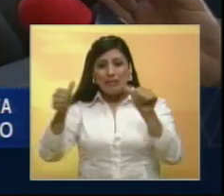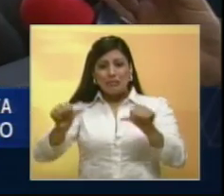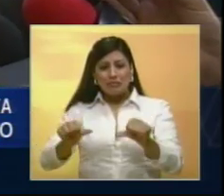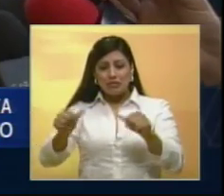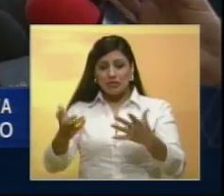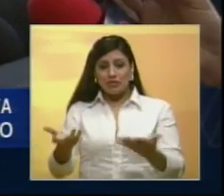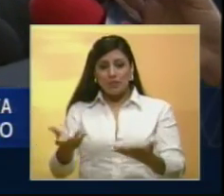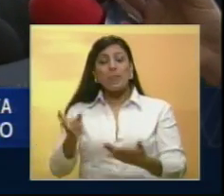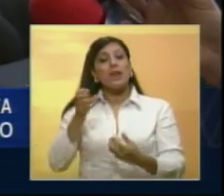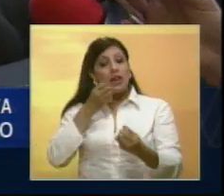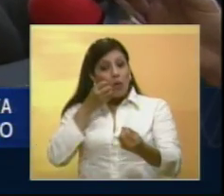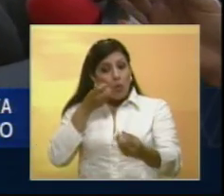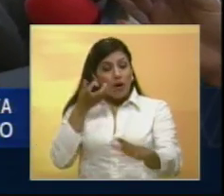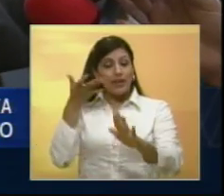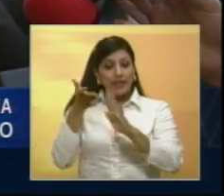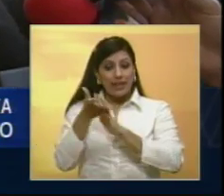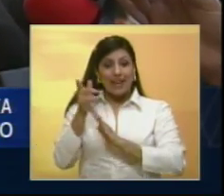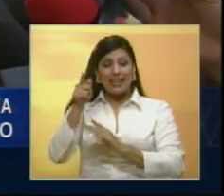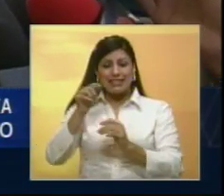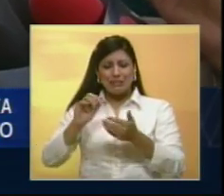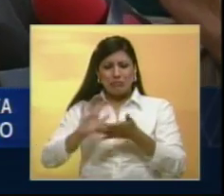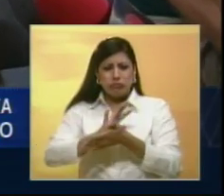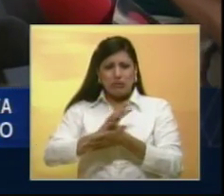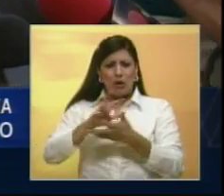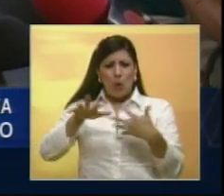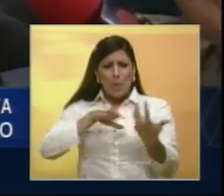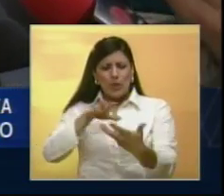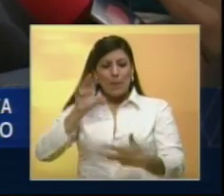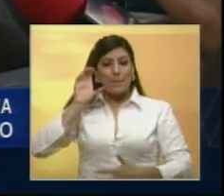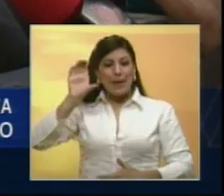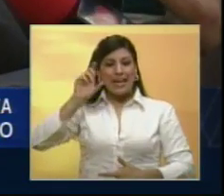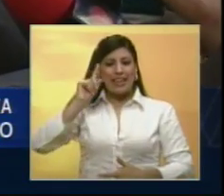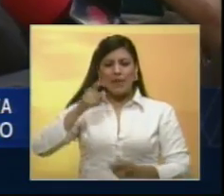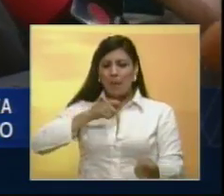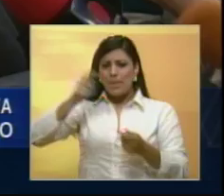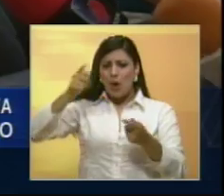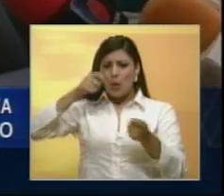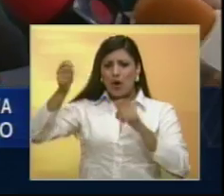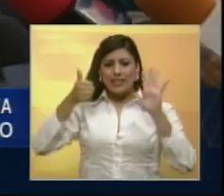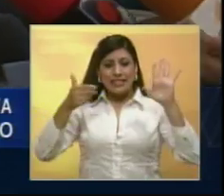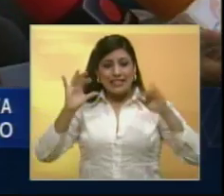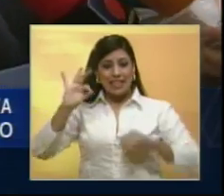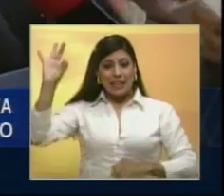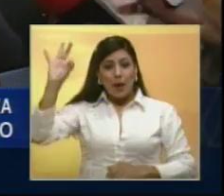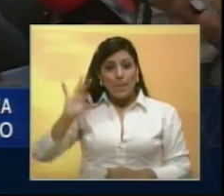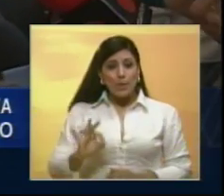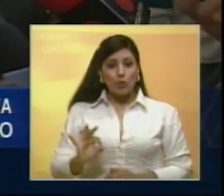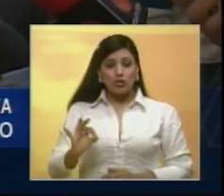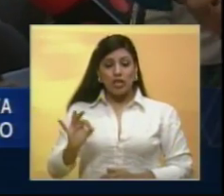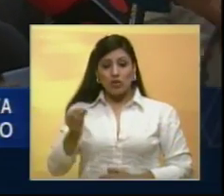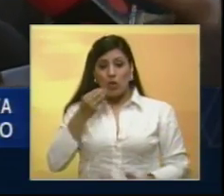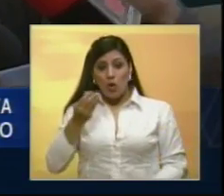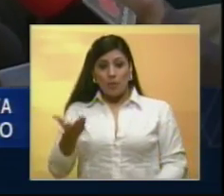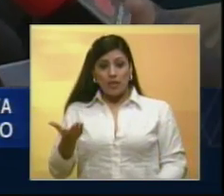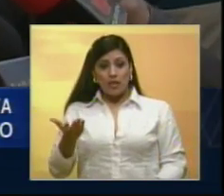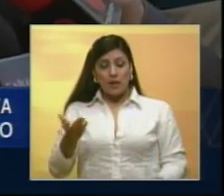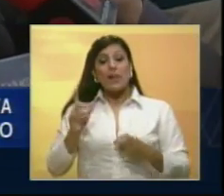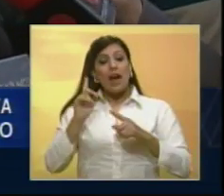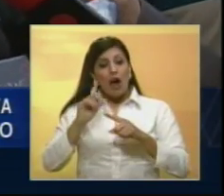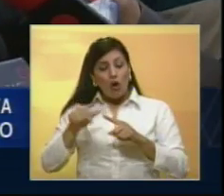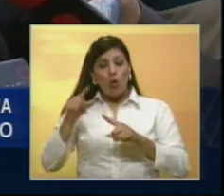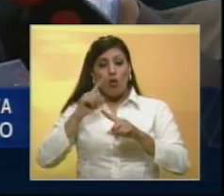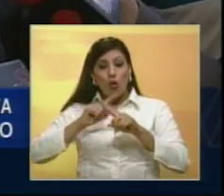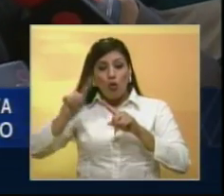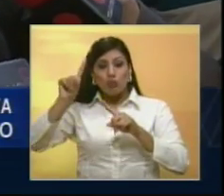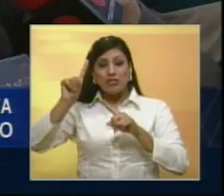ruinoso y señala que ese es el colapso, un país que tiene que exportar el 60% de lo que consume. Y en cuanto a la